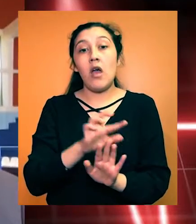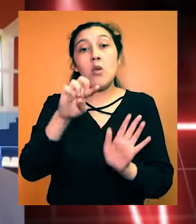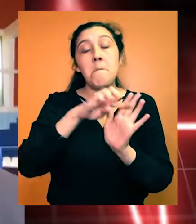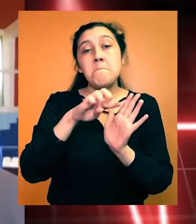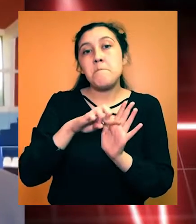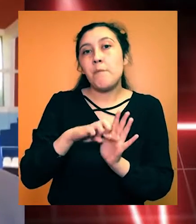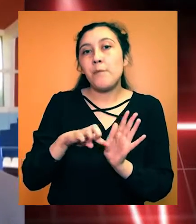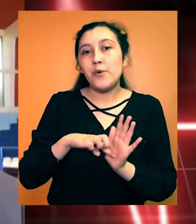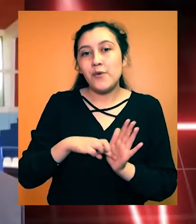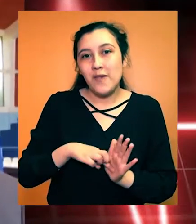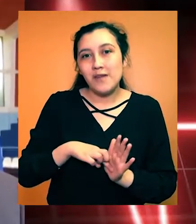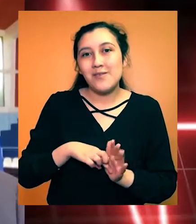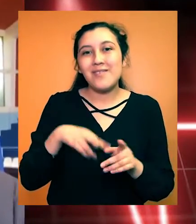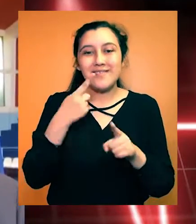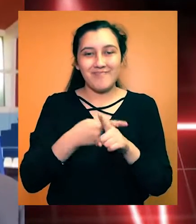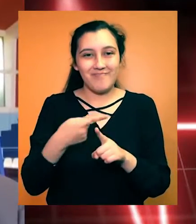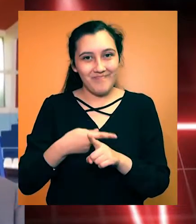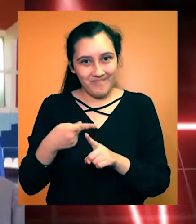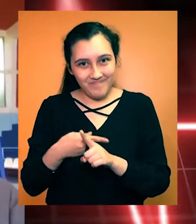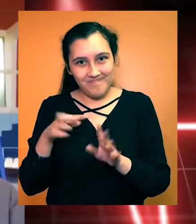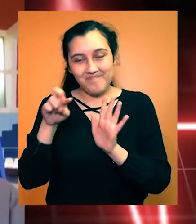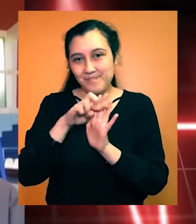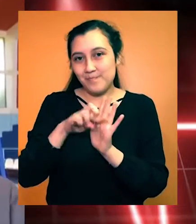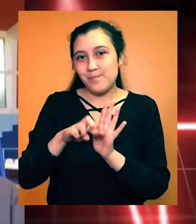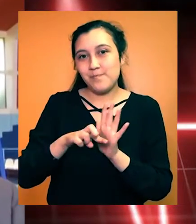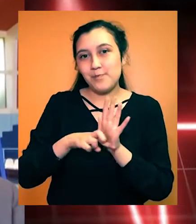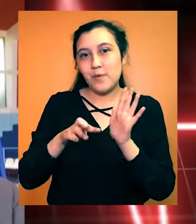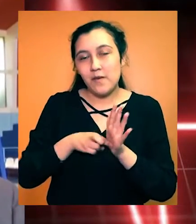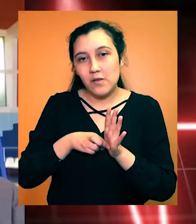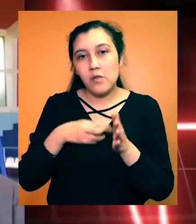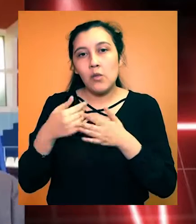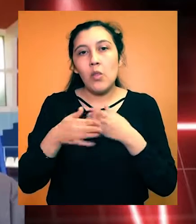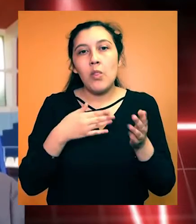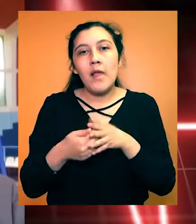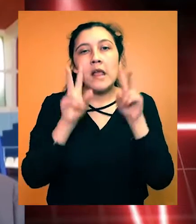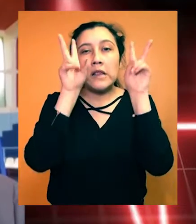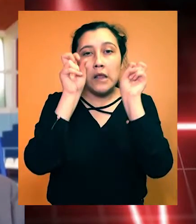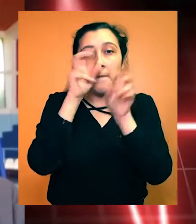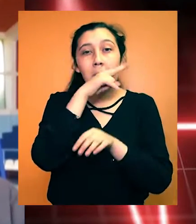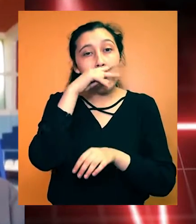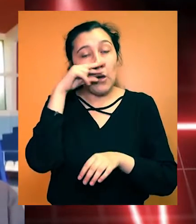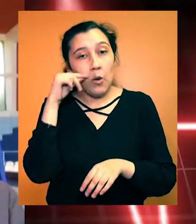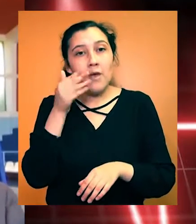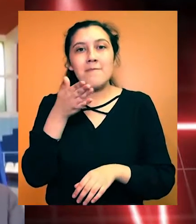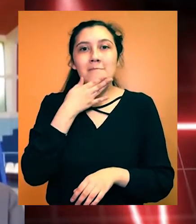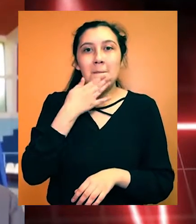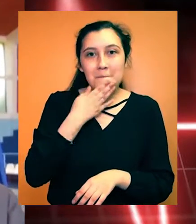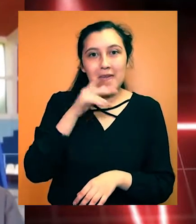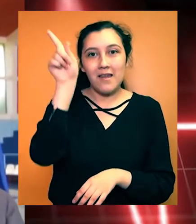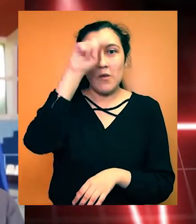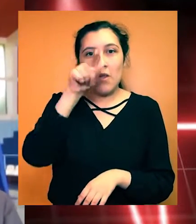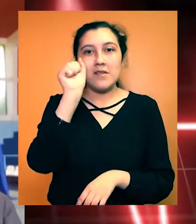que está en discusión, que ya se aprobó en la Comisión de Economía, donde el tema de los olores, los malos olores, van a ser sancionados. Deben